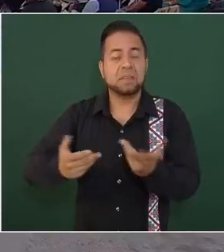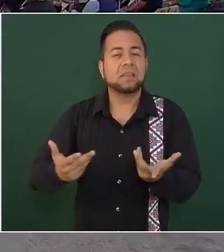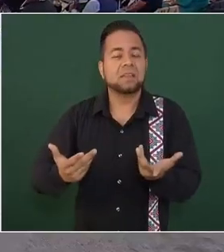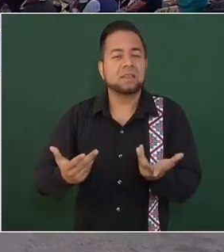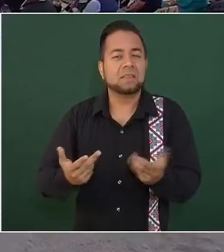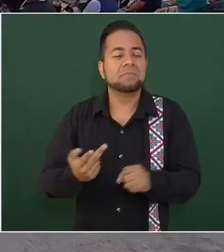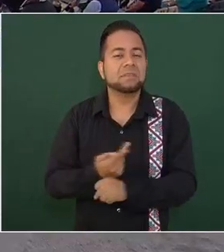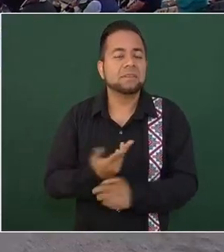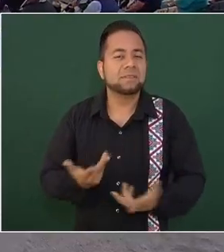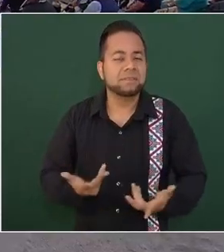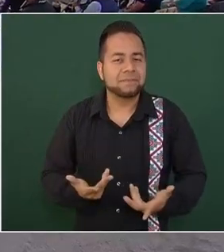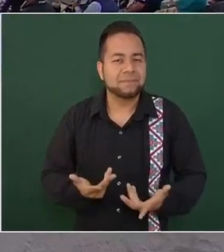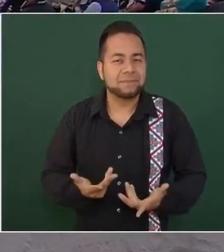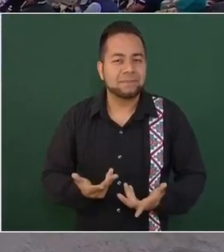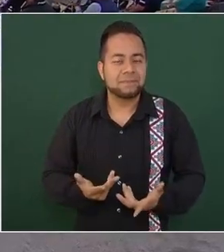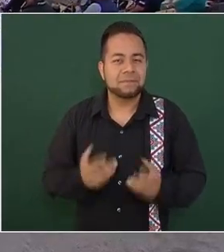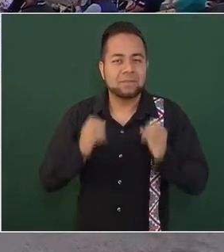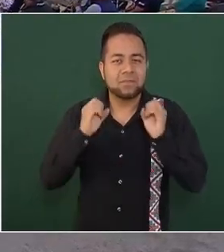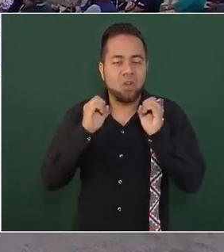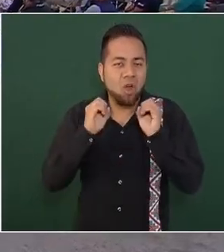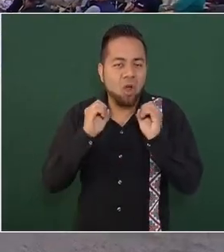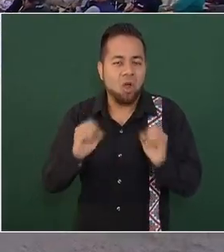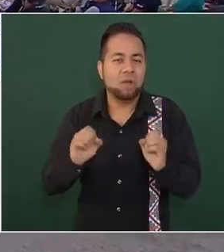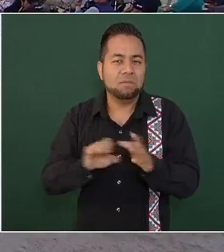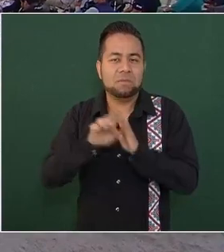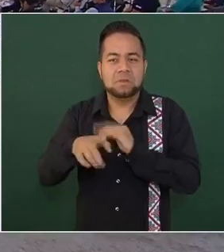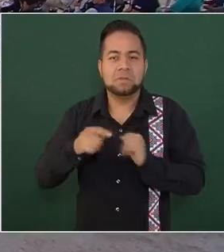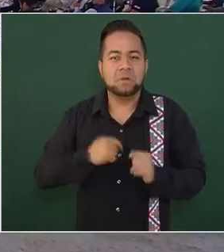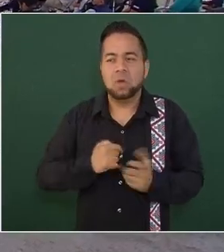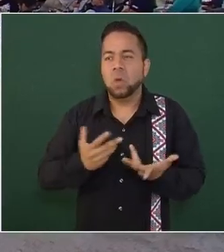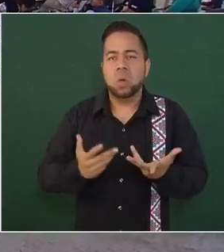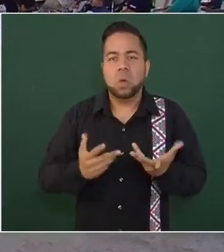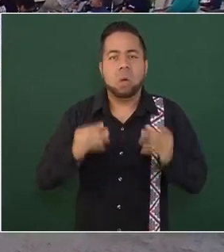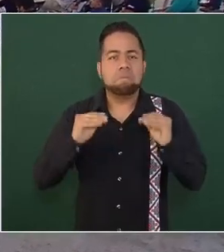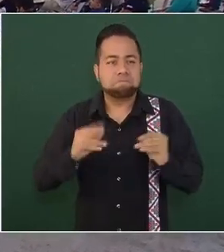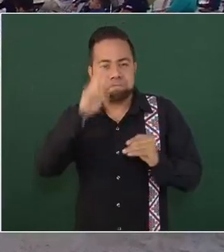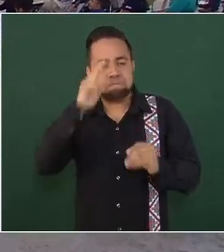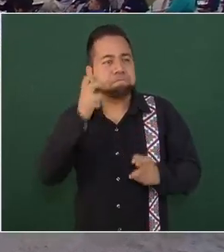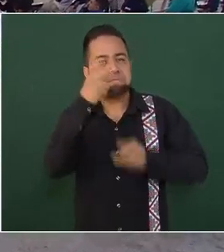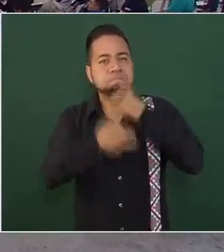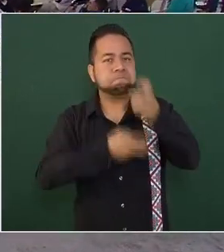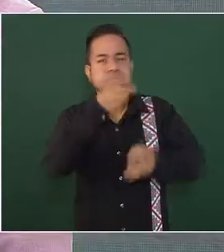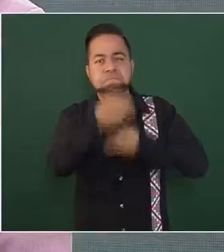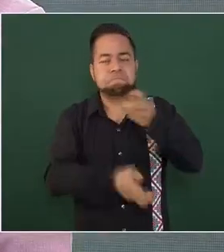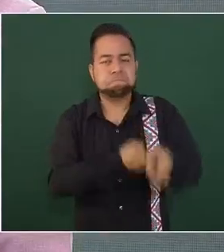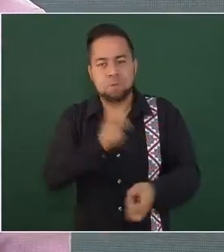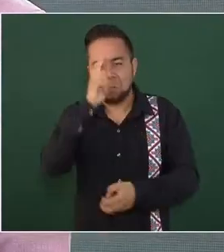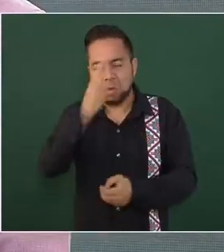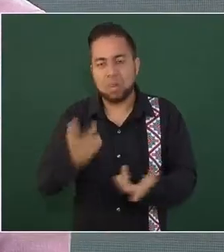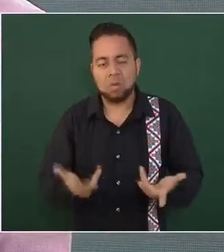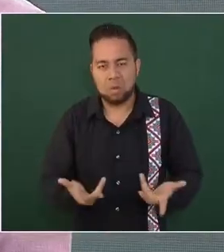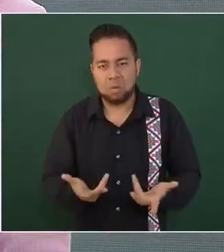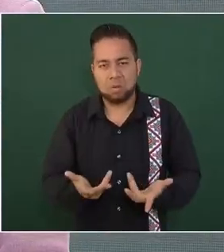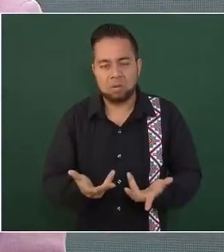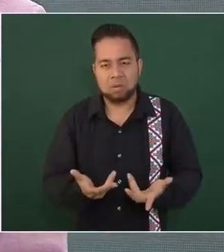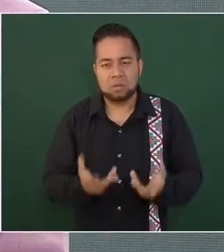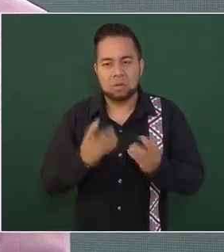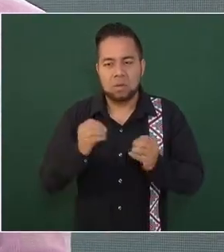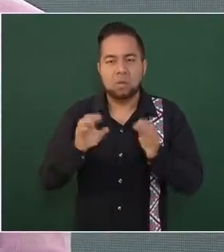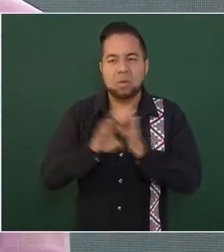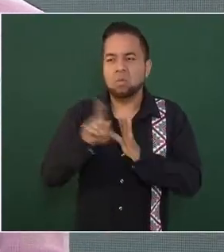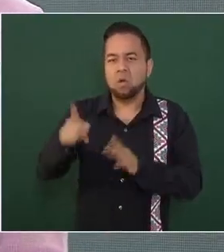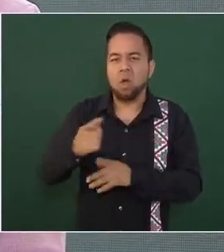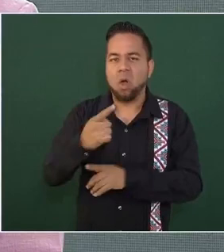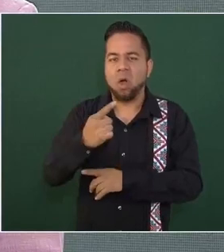o que no pudiésemos criticar o que como en las